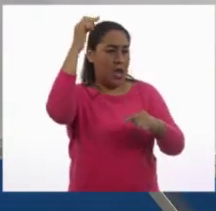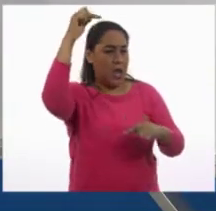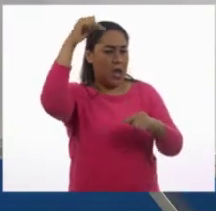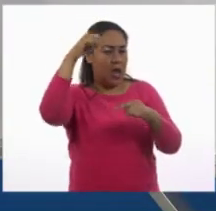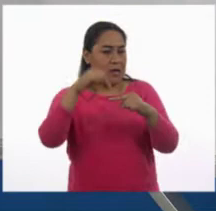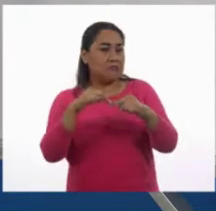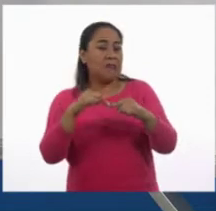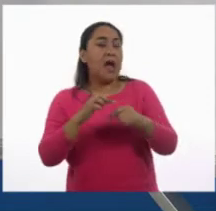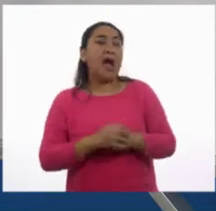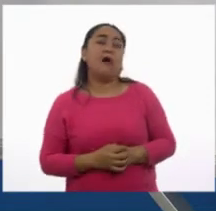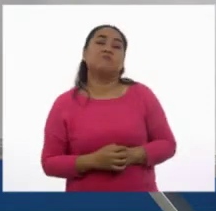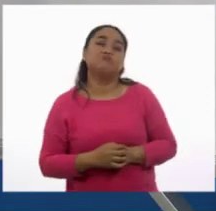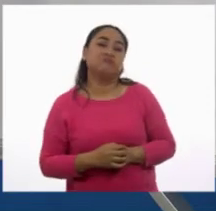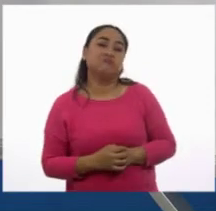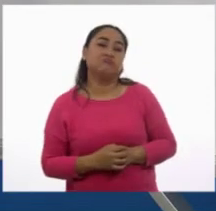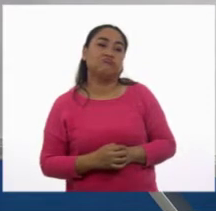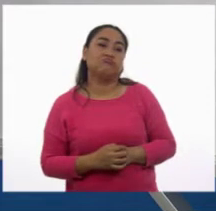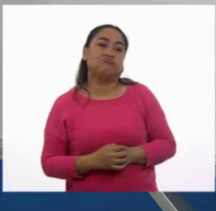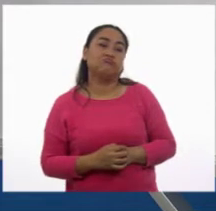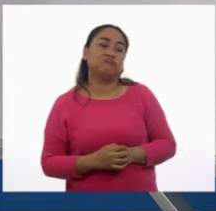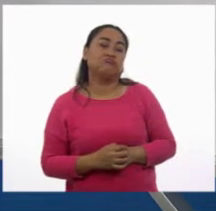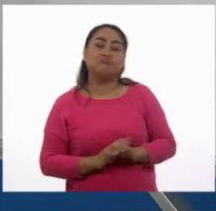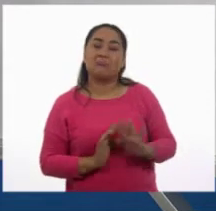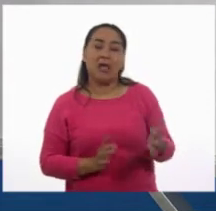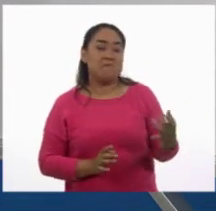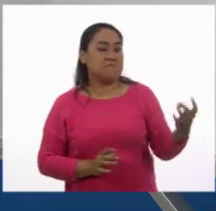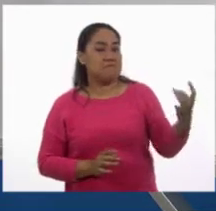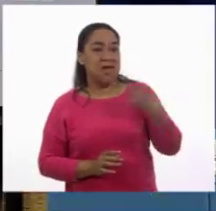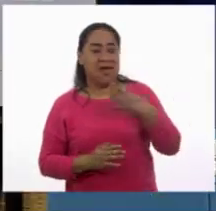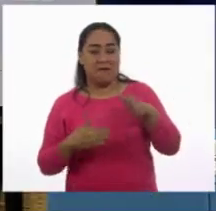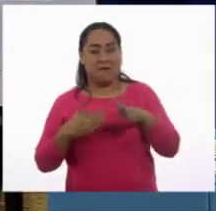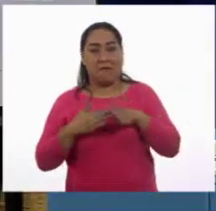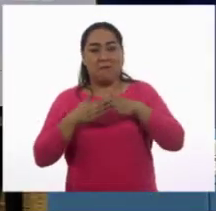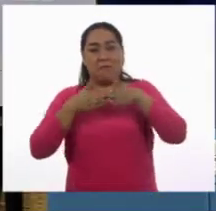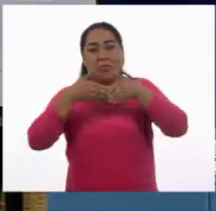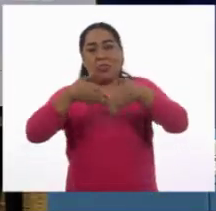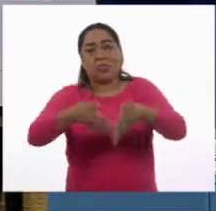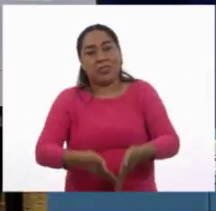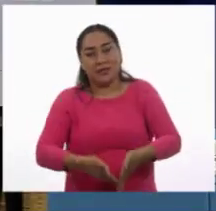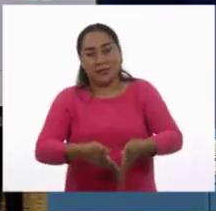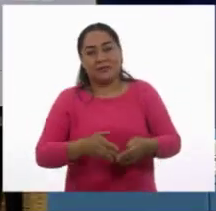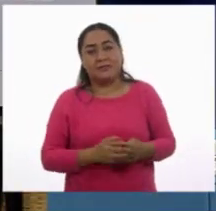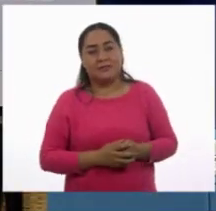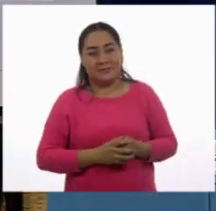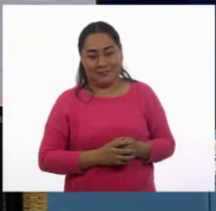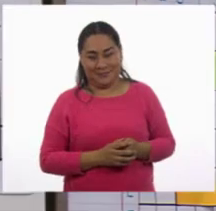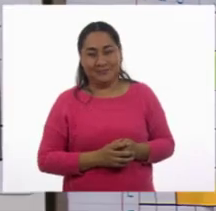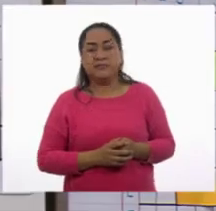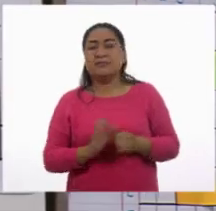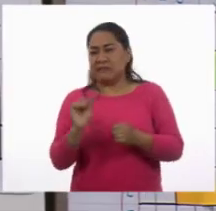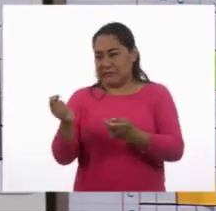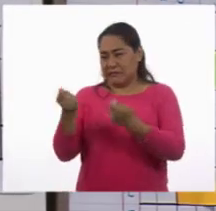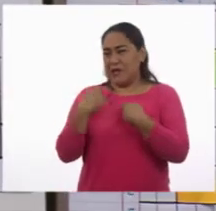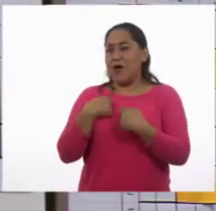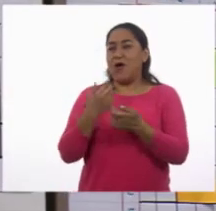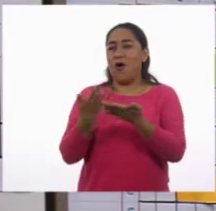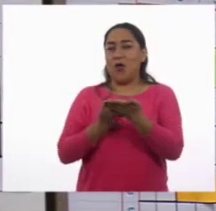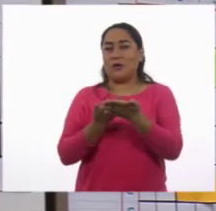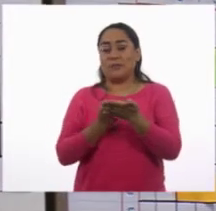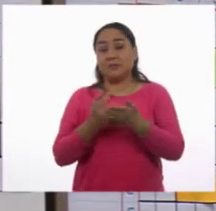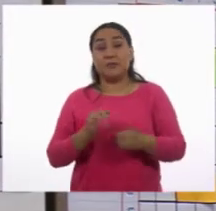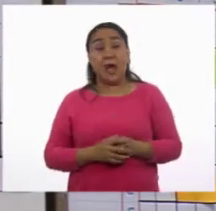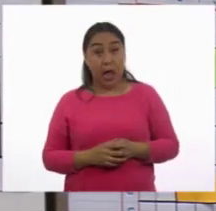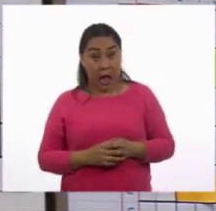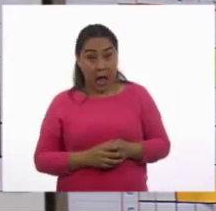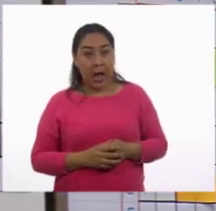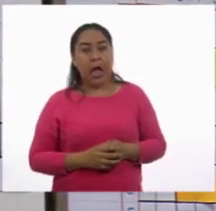Ay, hundido. ¿Me puedes regalar otros rosas? Por supuesto que sí. Y entonces, ¿así nos podríamos